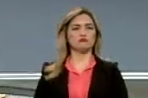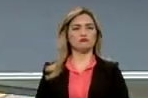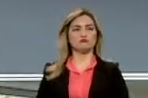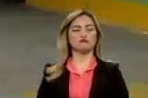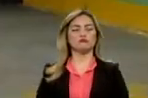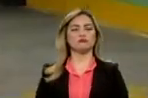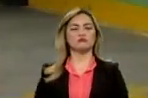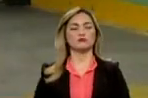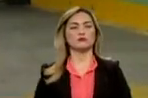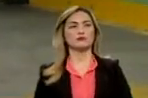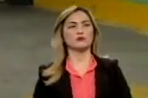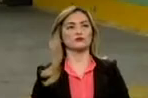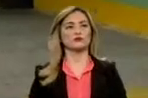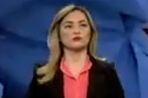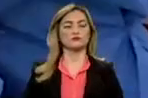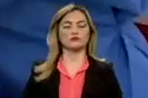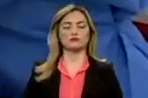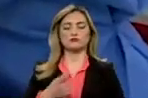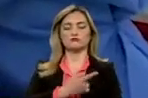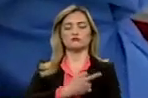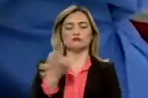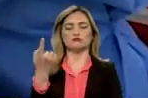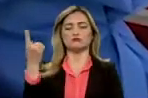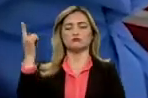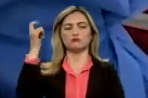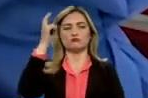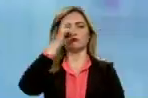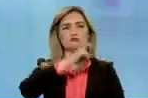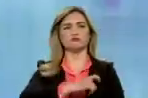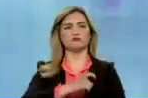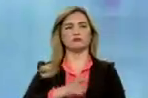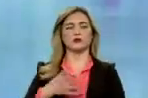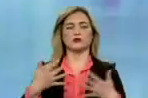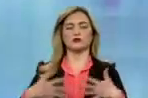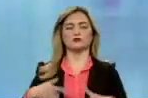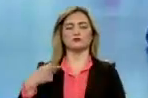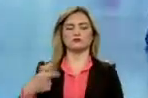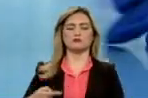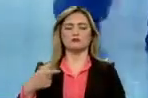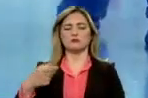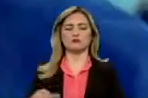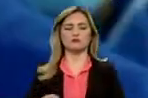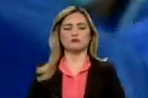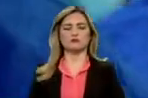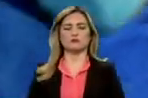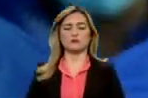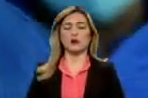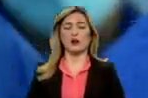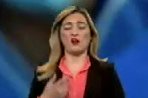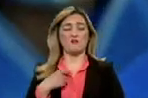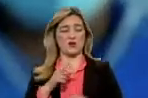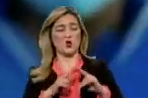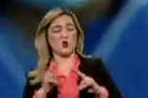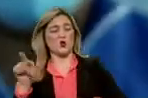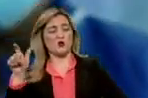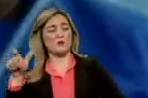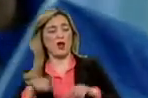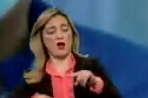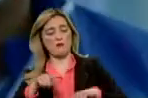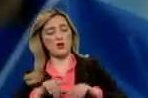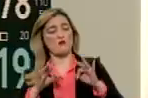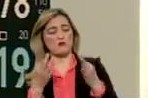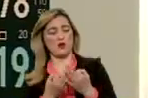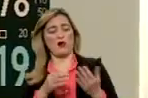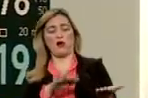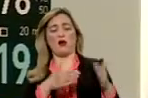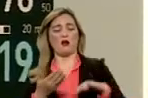días difíciles y en las calles imágenes como estas se repetían a diario. Le pasó a un conocido, un amigo o un